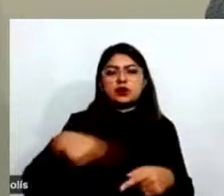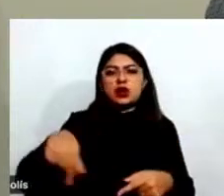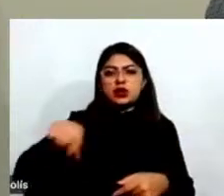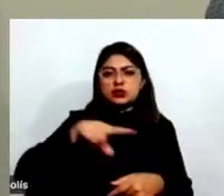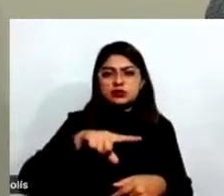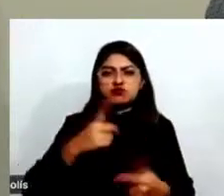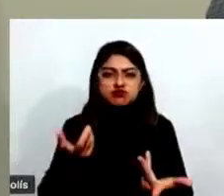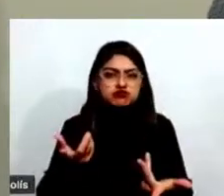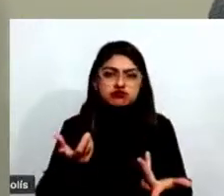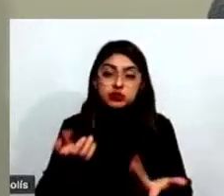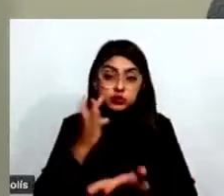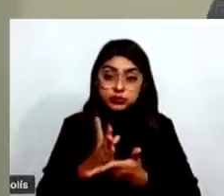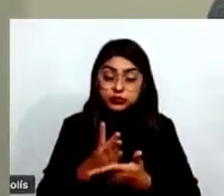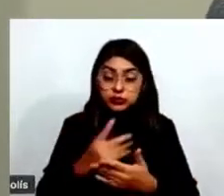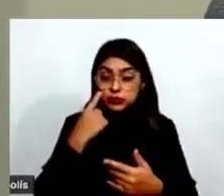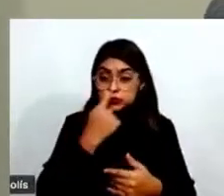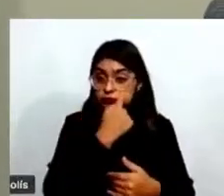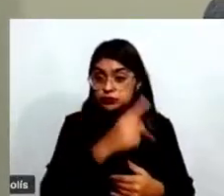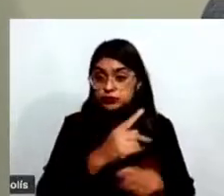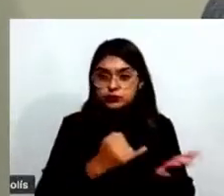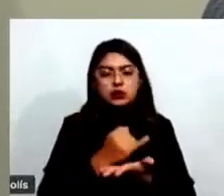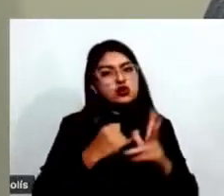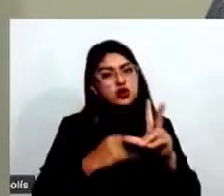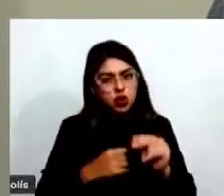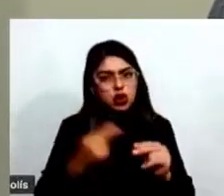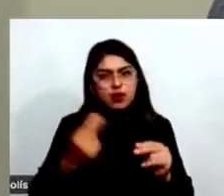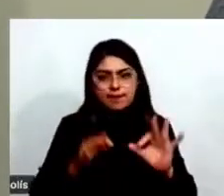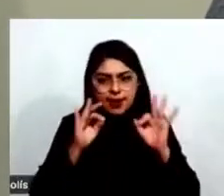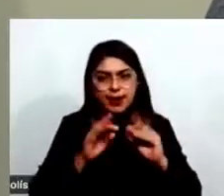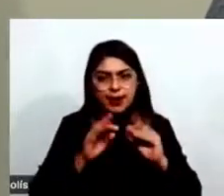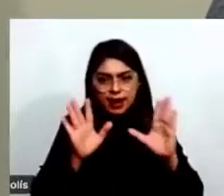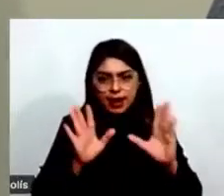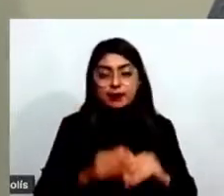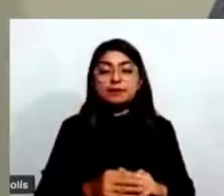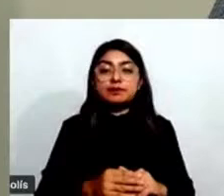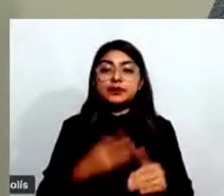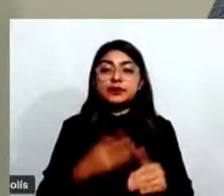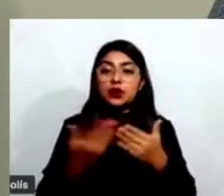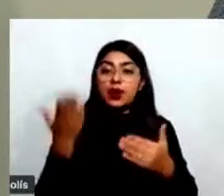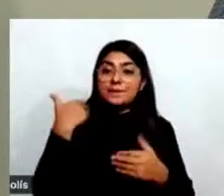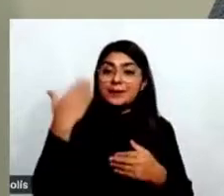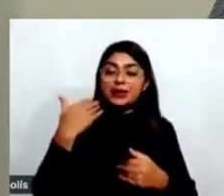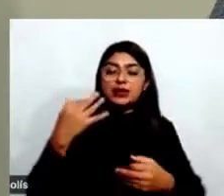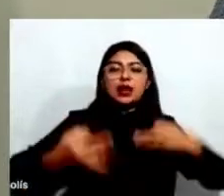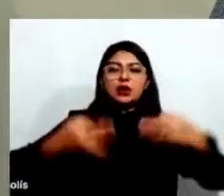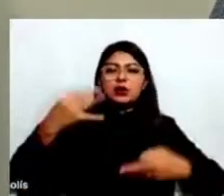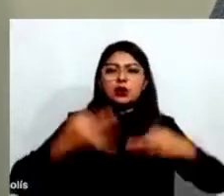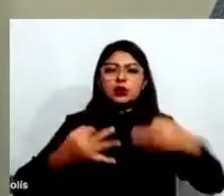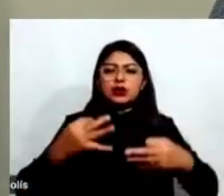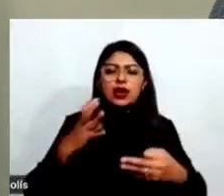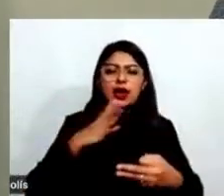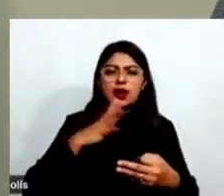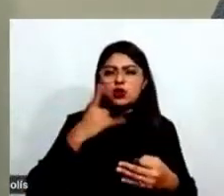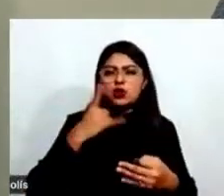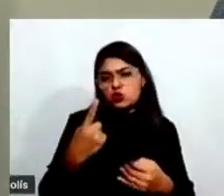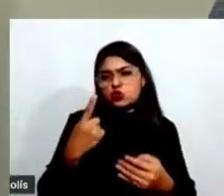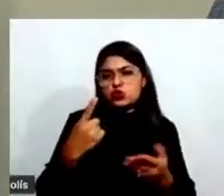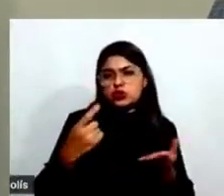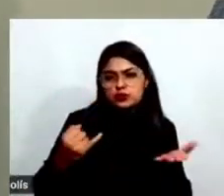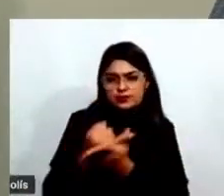Y recientemente la Corte, precisamente con un caso que también mencionó el